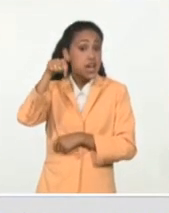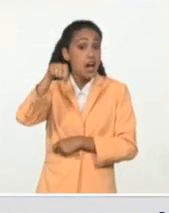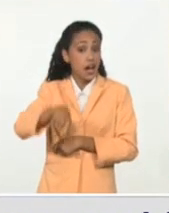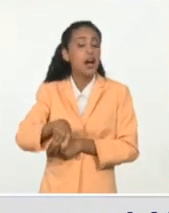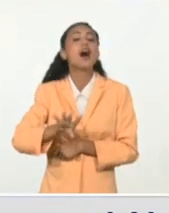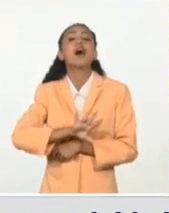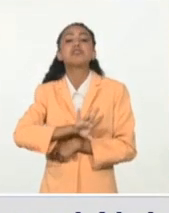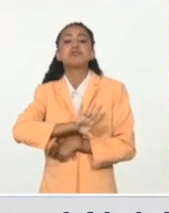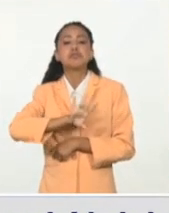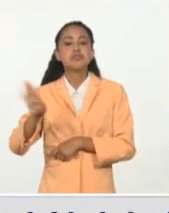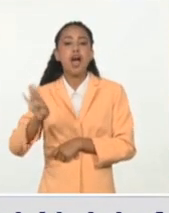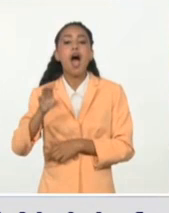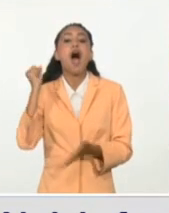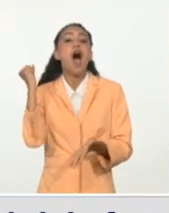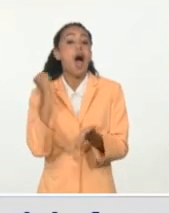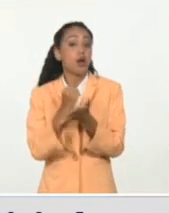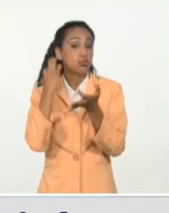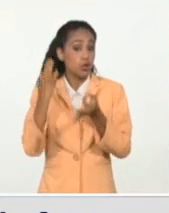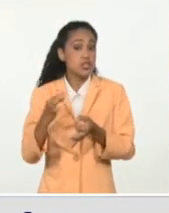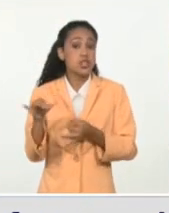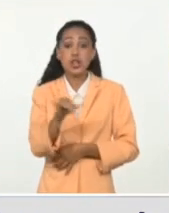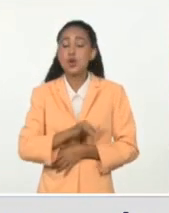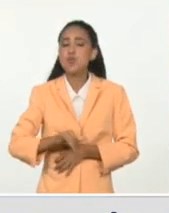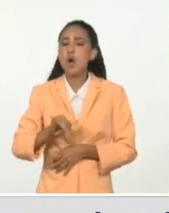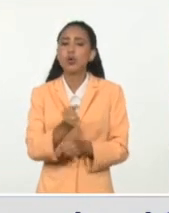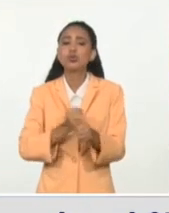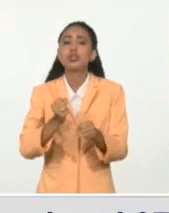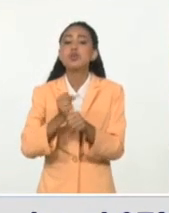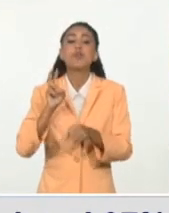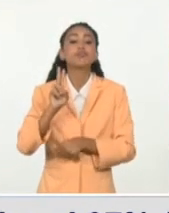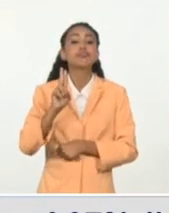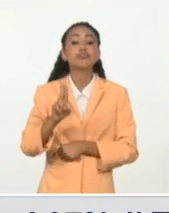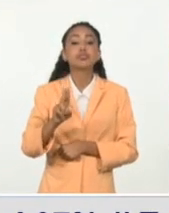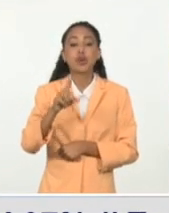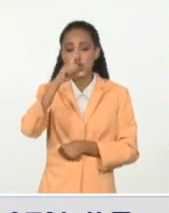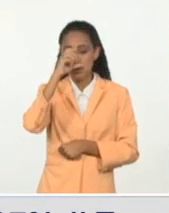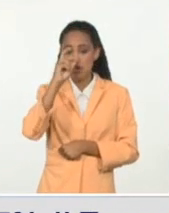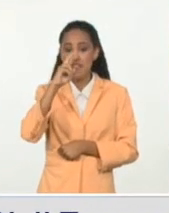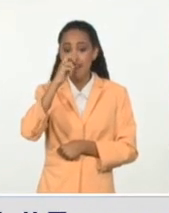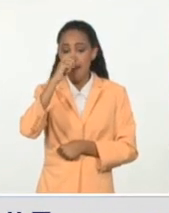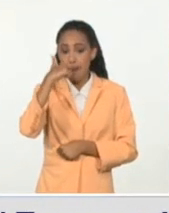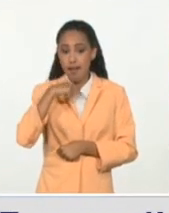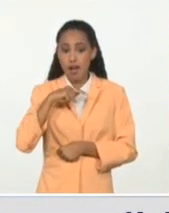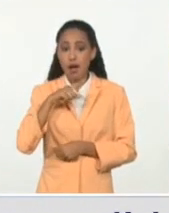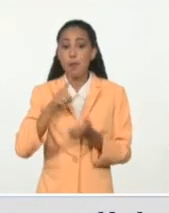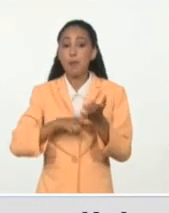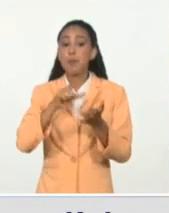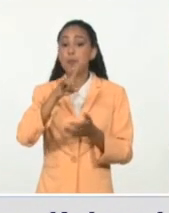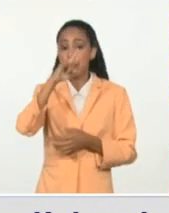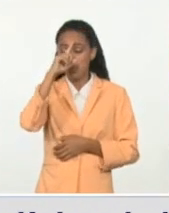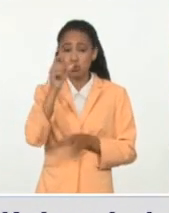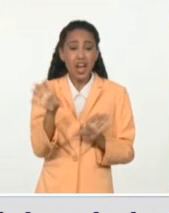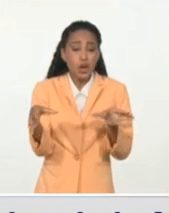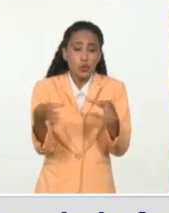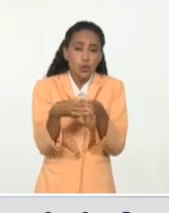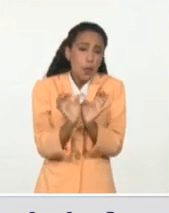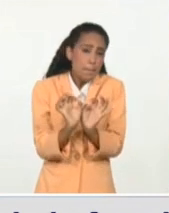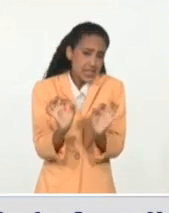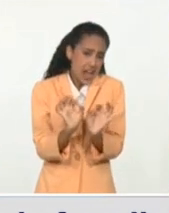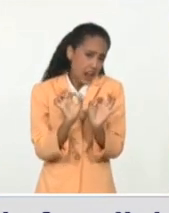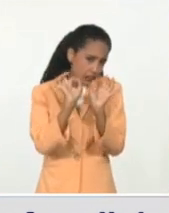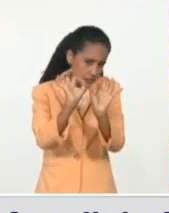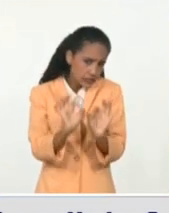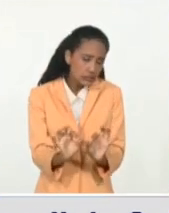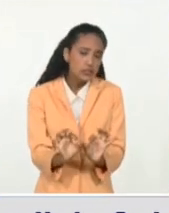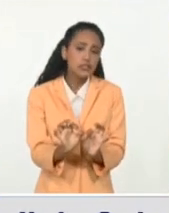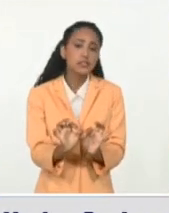también se autorice el uso de emergencia de la vacuna Soberana Plus ya en grupos especiales de población, que es lo que se ha conocido como proyectos de